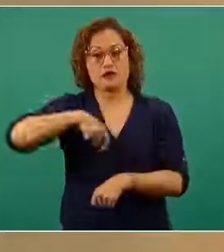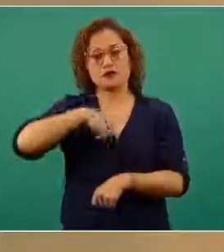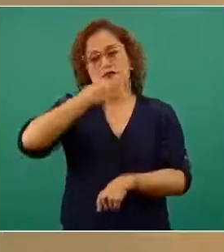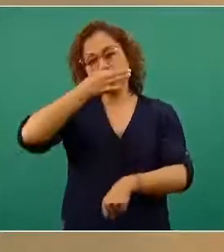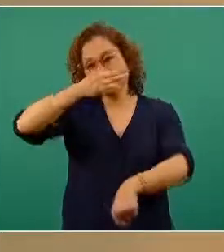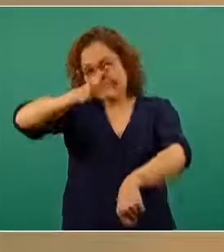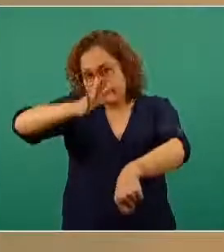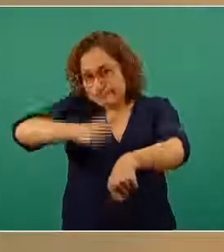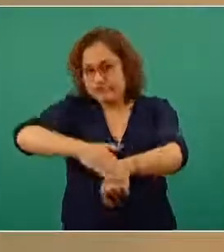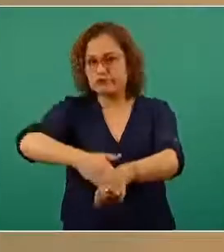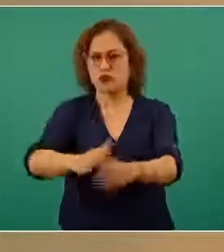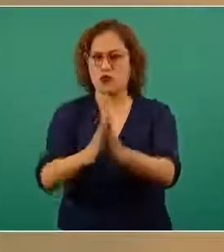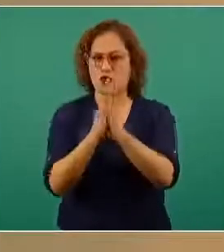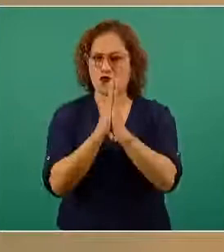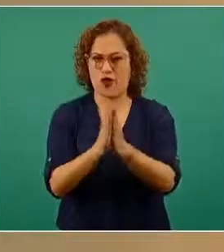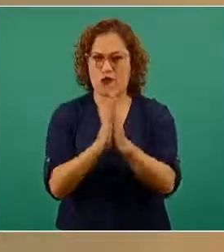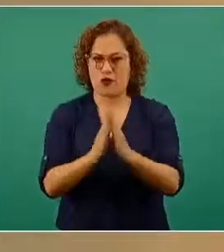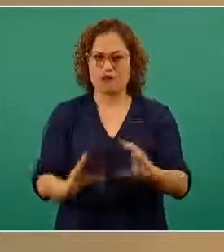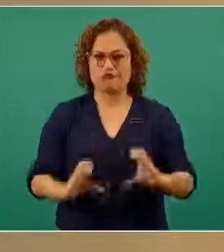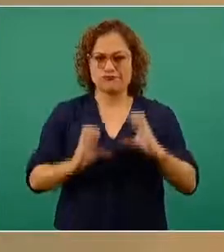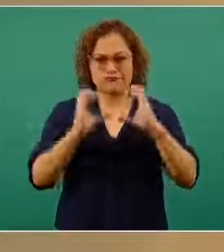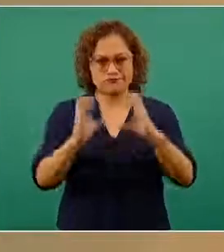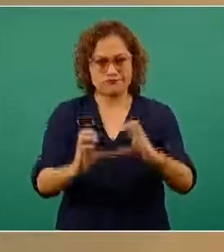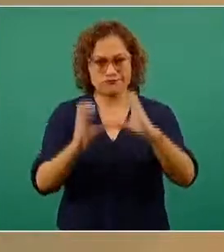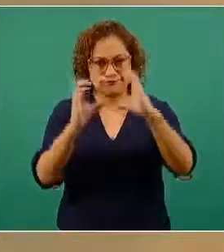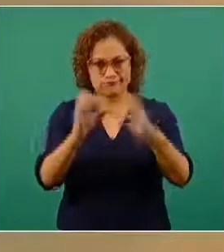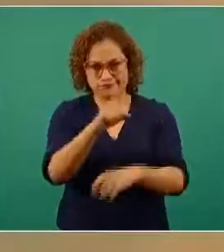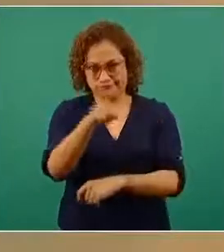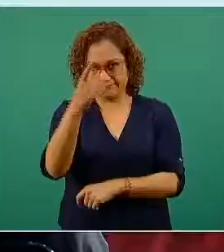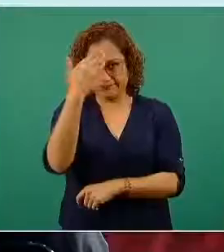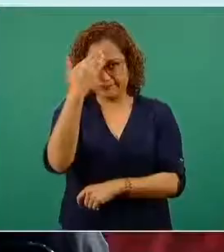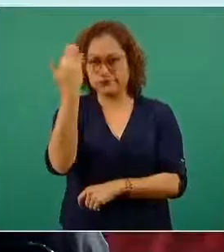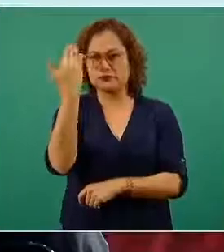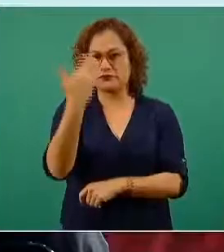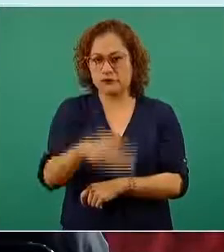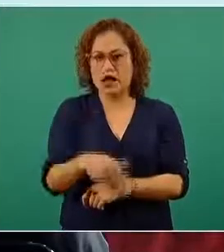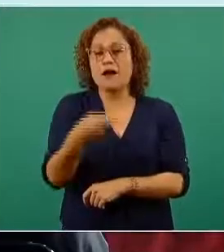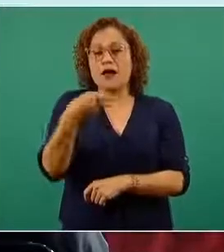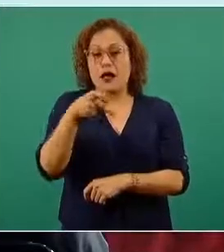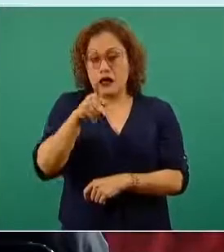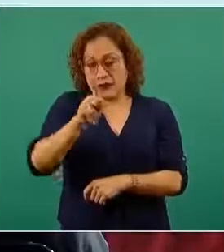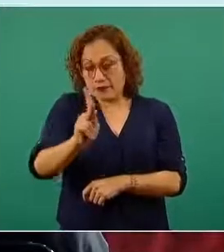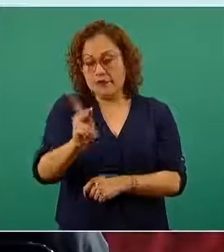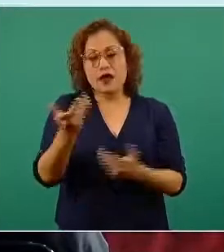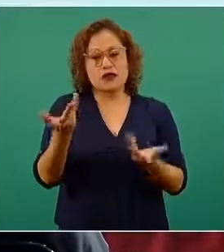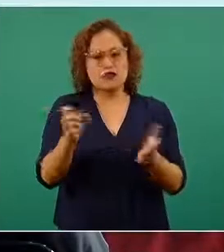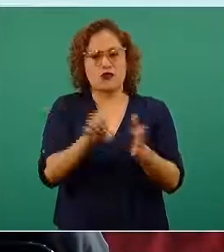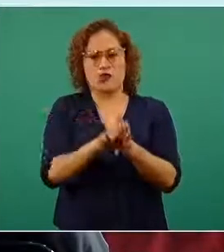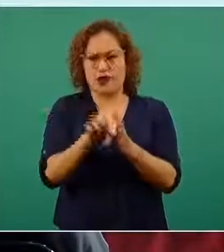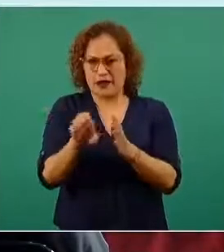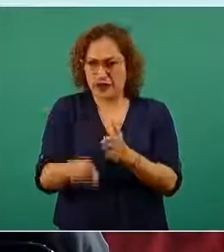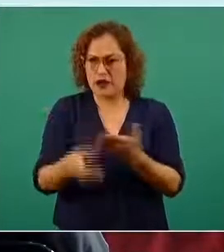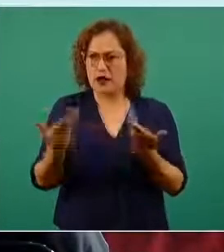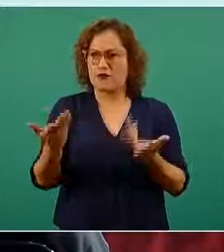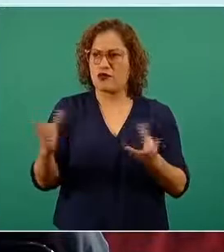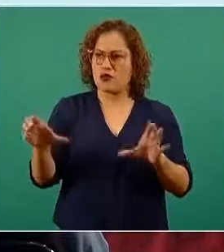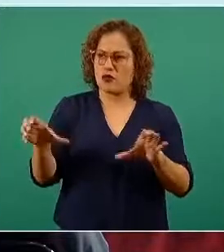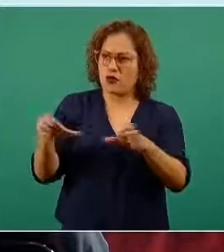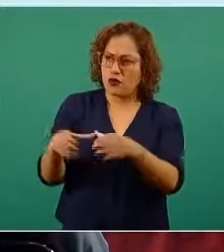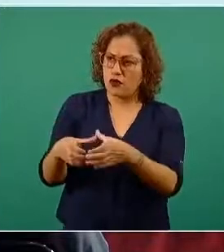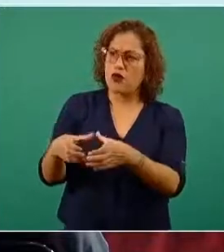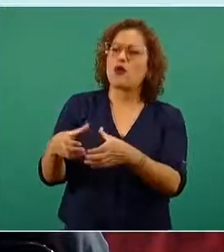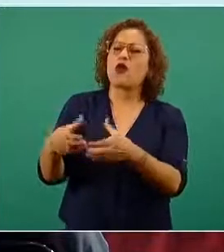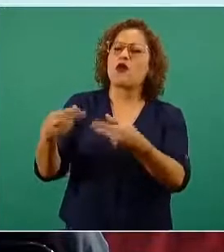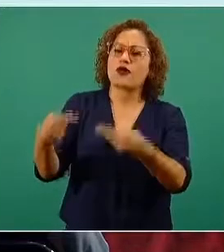estas medidas. Pero hay personas morales, como se conoce, entidades comerciales, administrativas, los